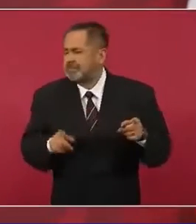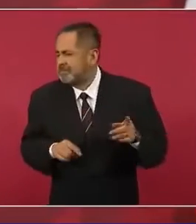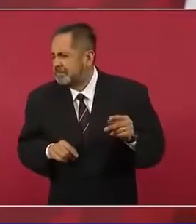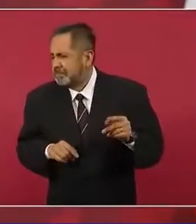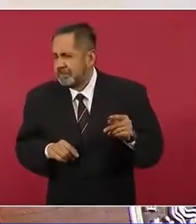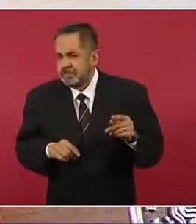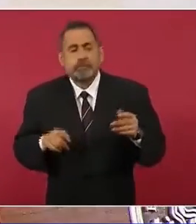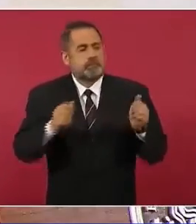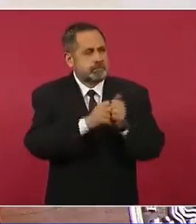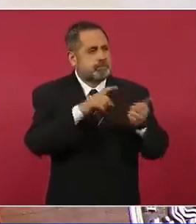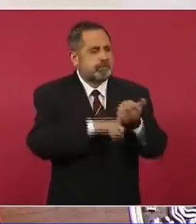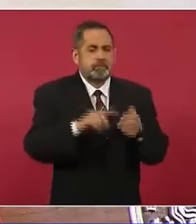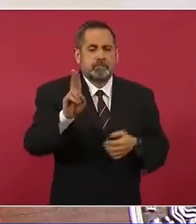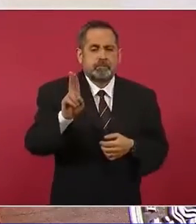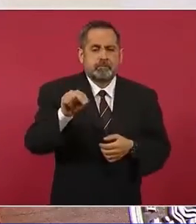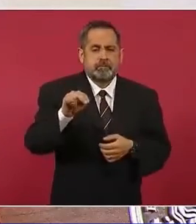univision